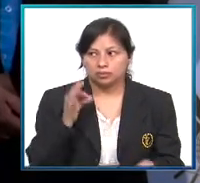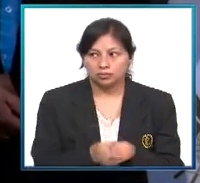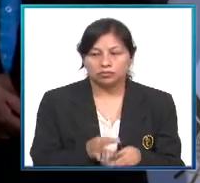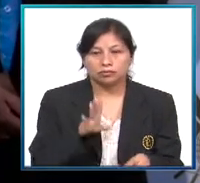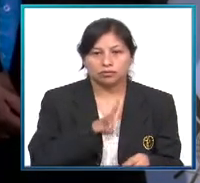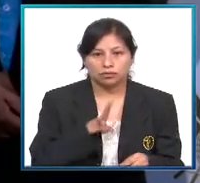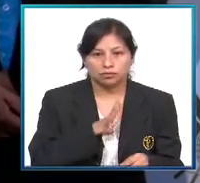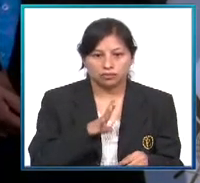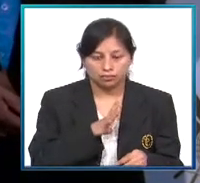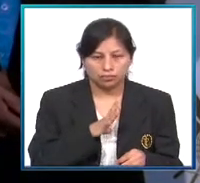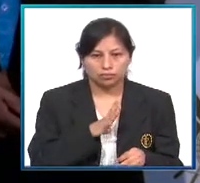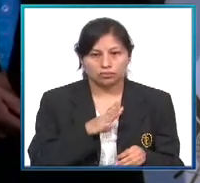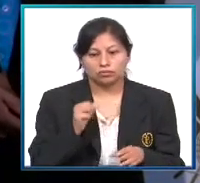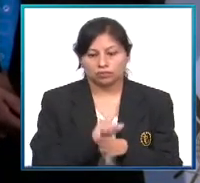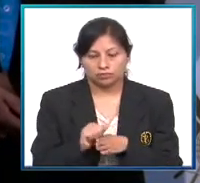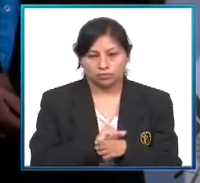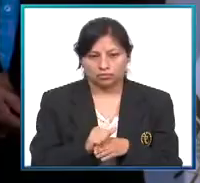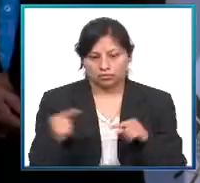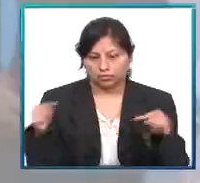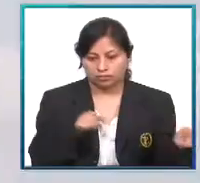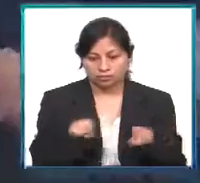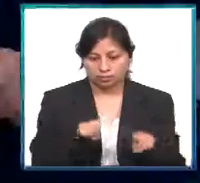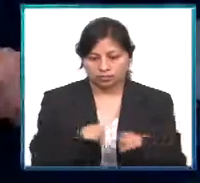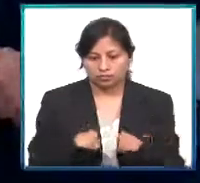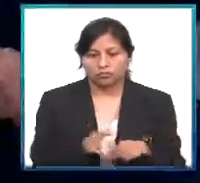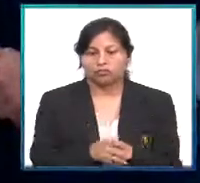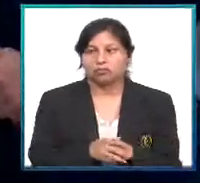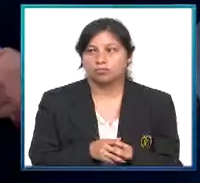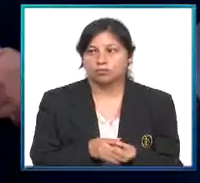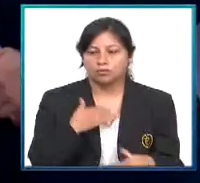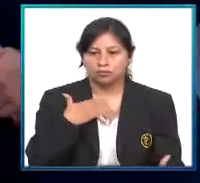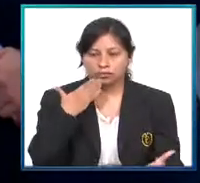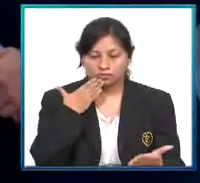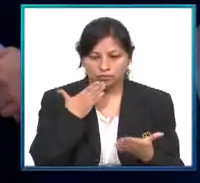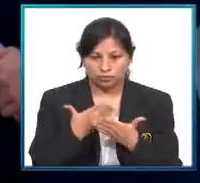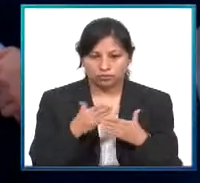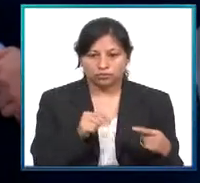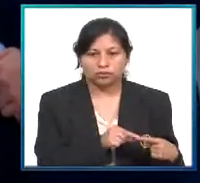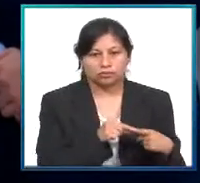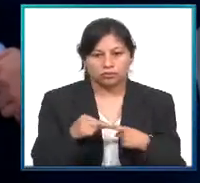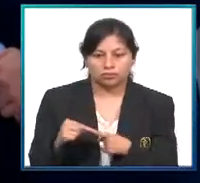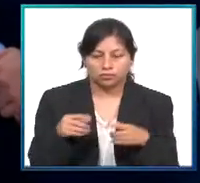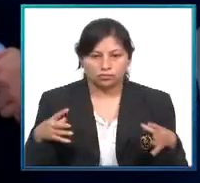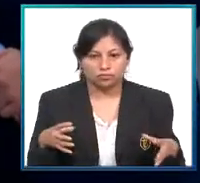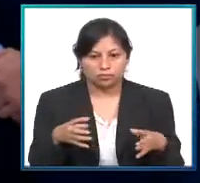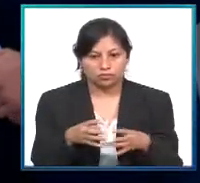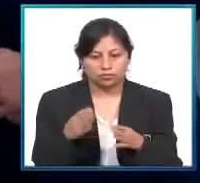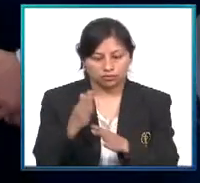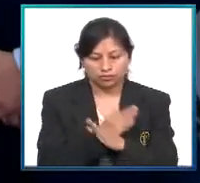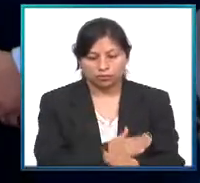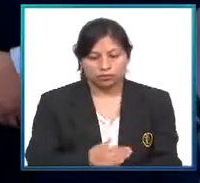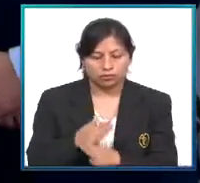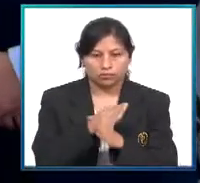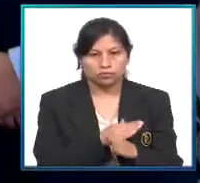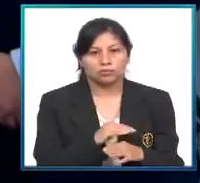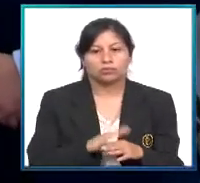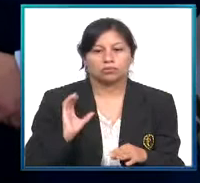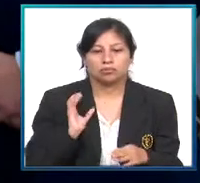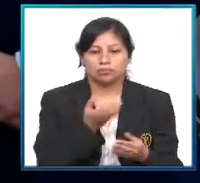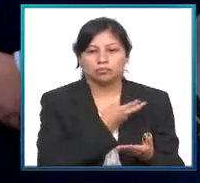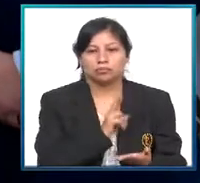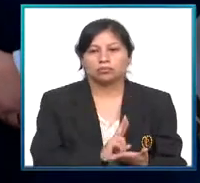tener mejores prácticas de competencia. Quisiera dar un agradecimiento especial a la Comisión de Defensa del Consumidor del Congreso